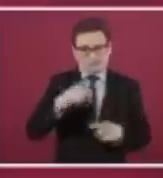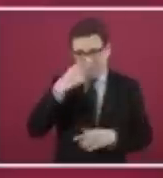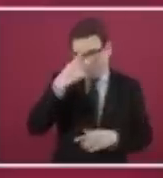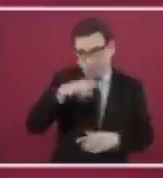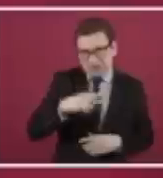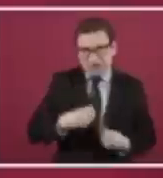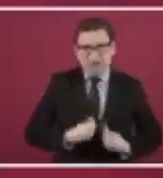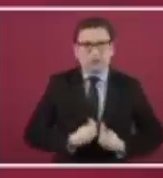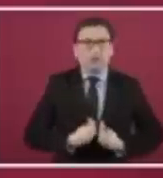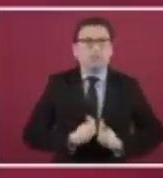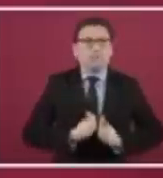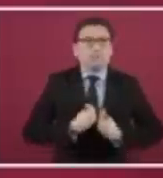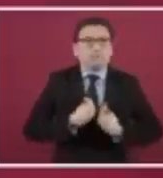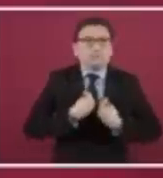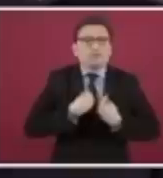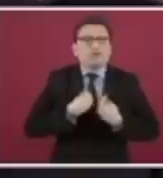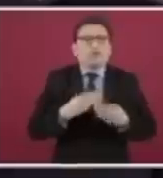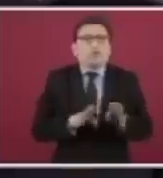la justicia